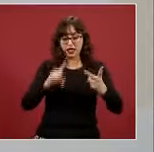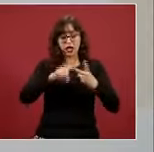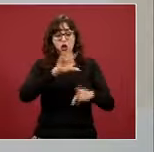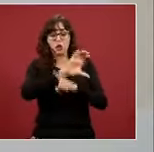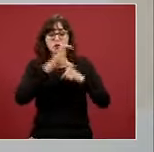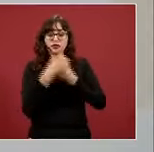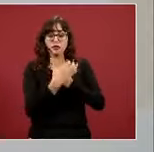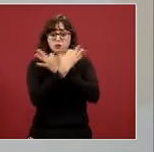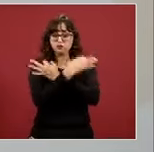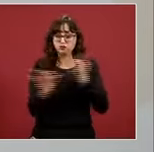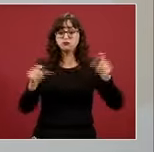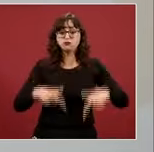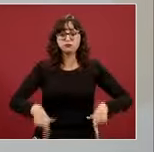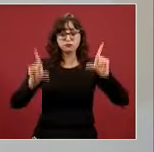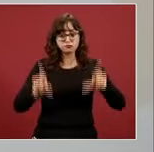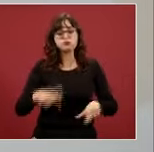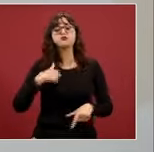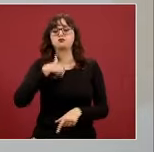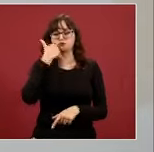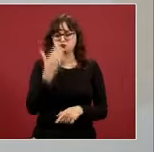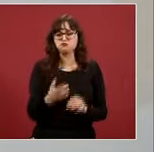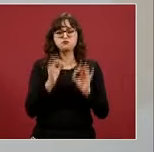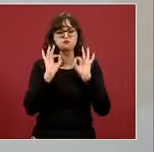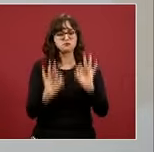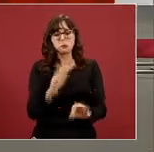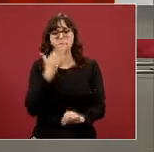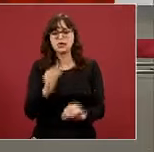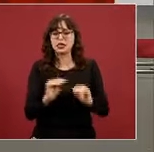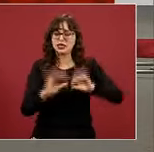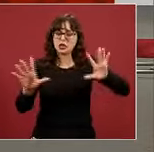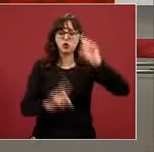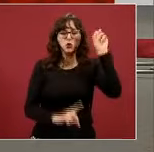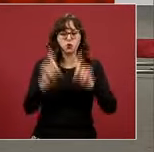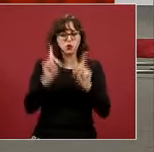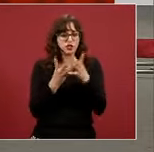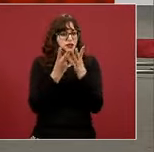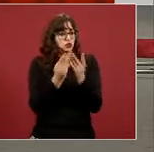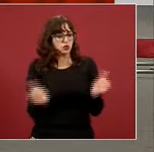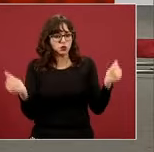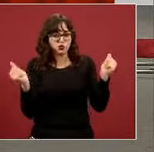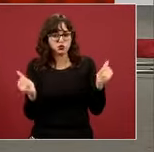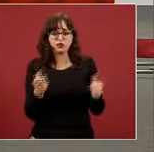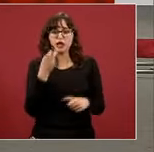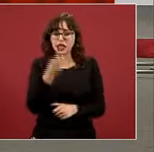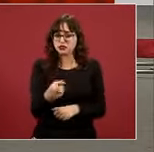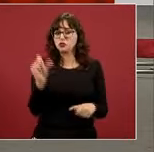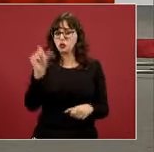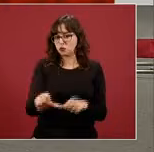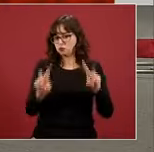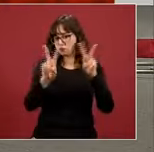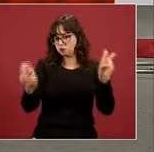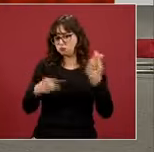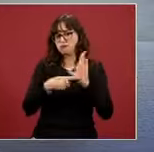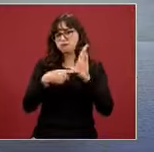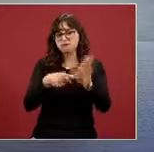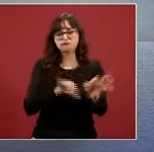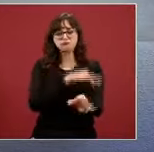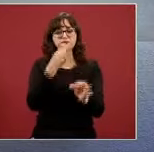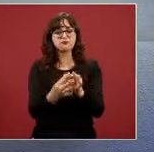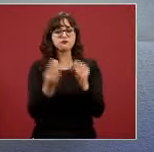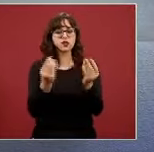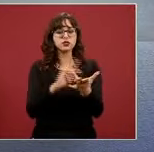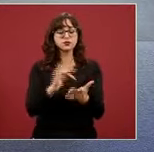me parece que es una buena vía para aclarar cualquier duda. Entonces, pues es lo que deberíamos a presentar el día de hoy. Muchas